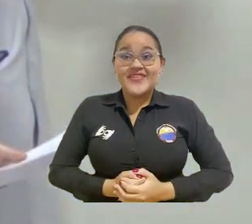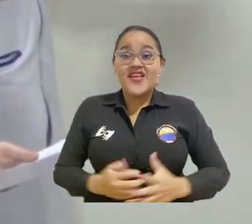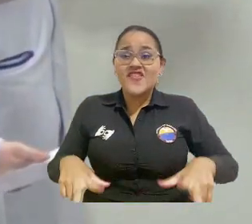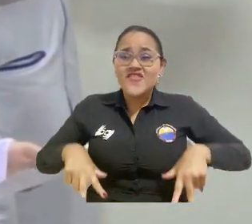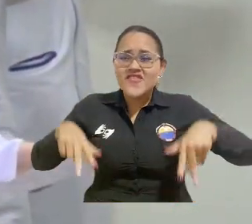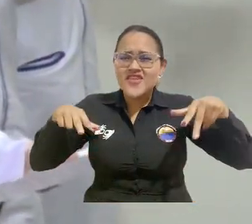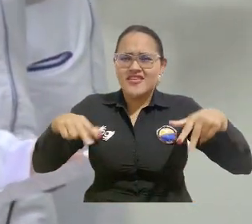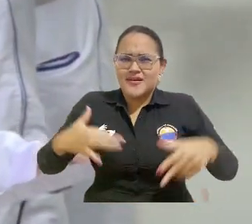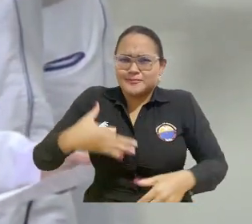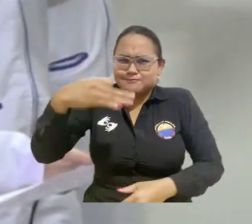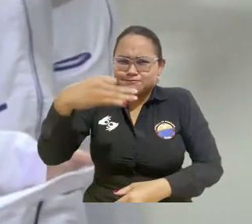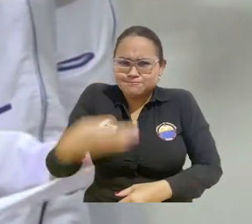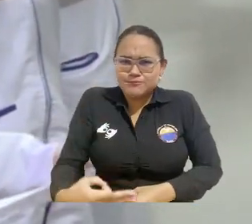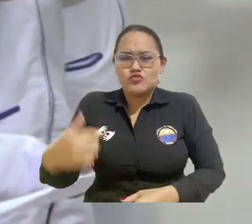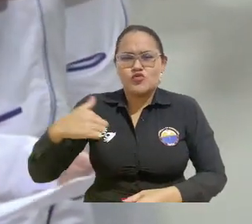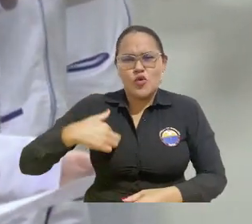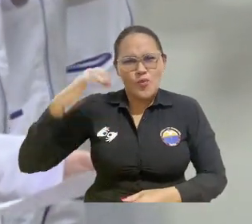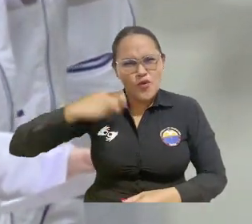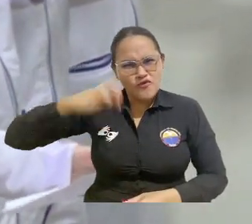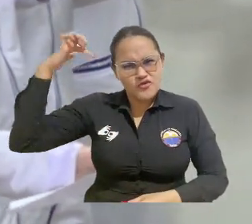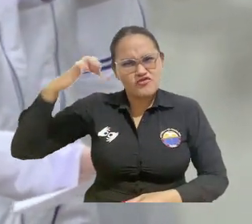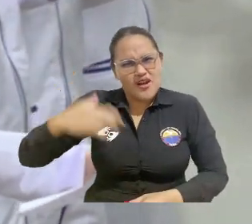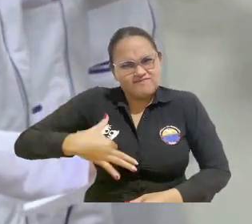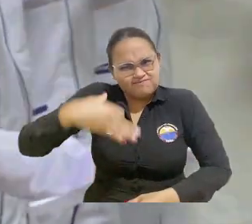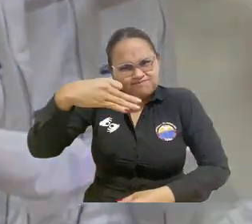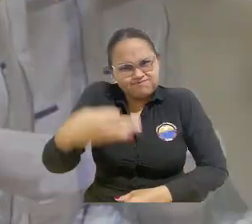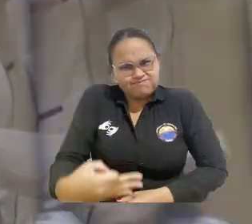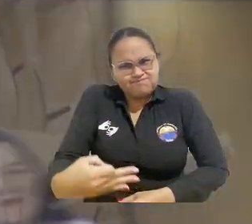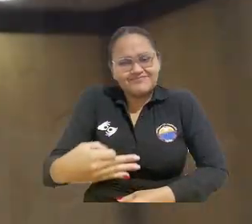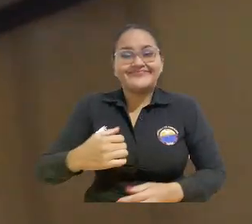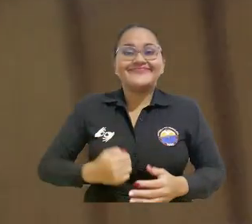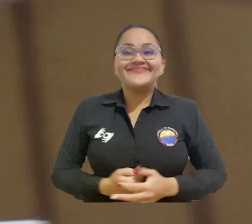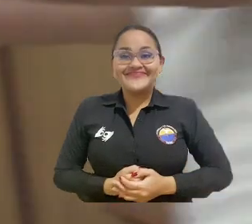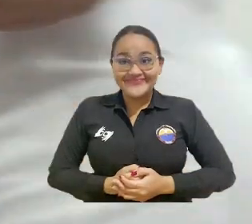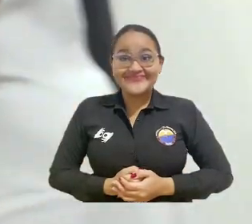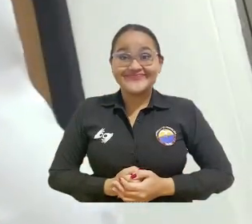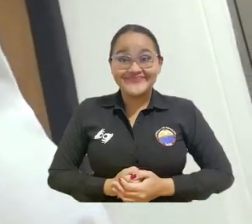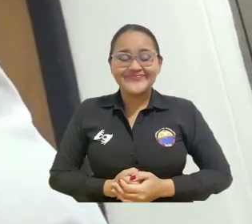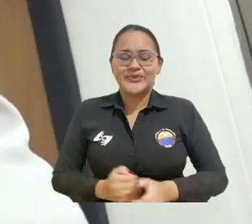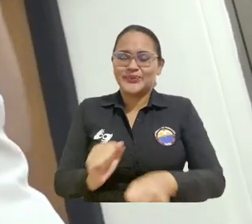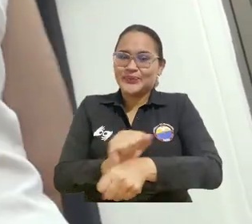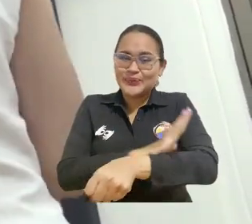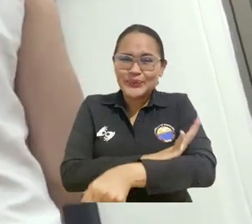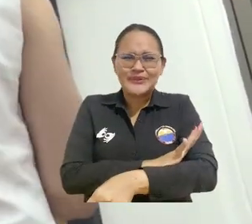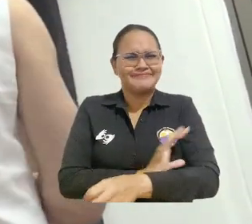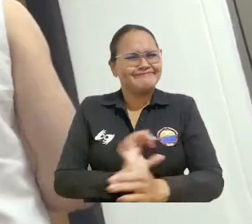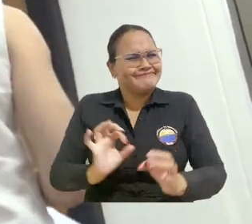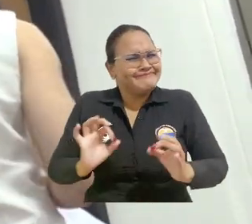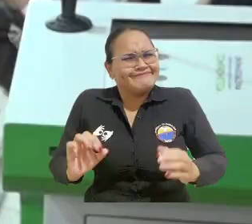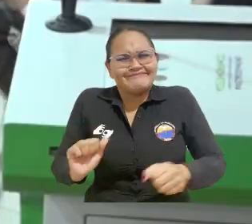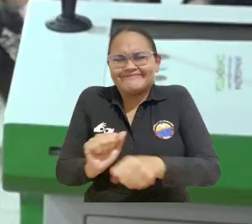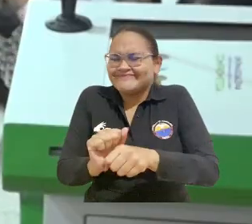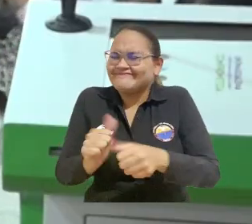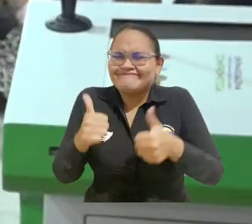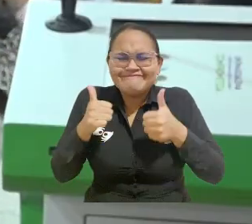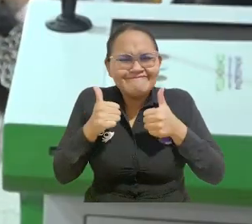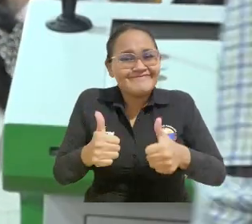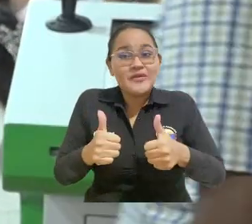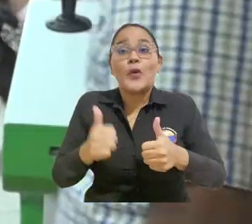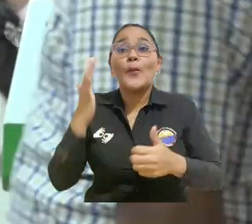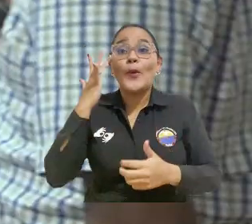Llevar una vida digna y ejercer mi profesión honradamente. Grato, emocionante,